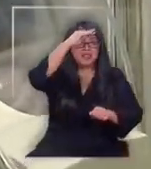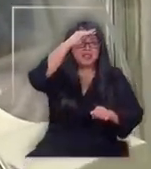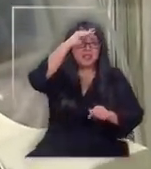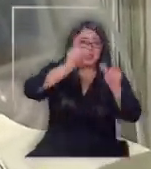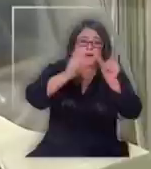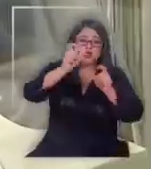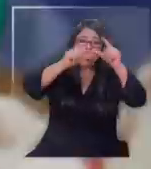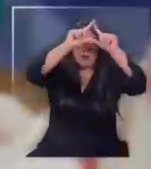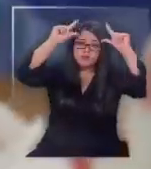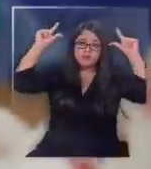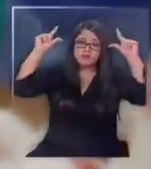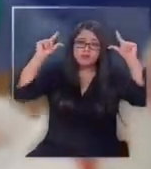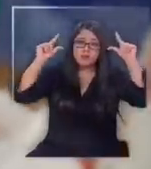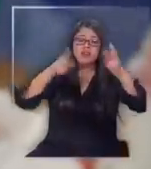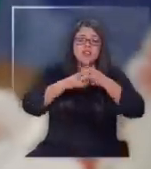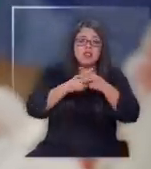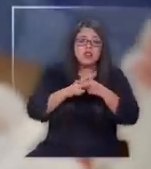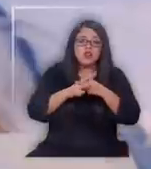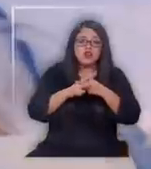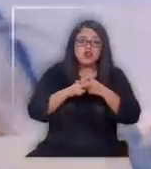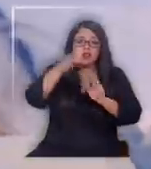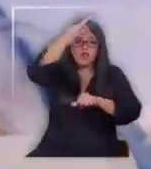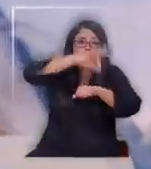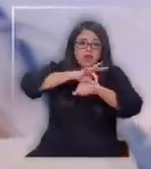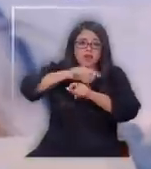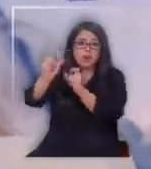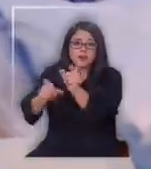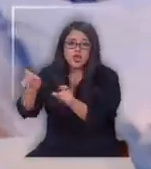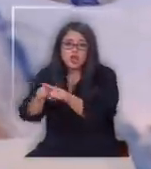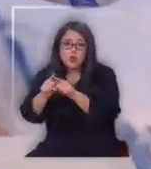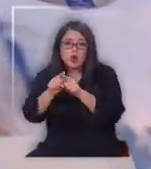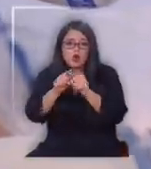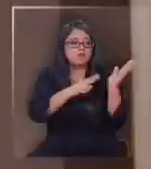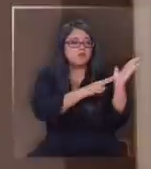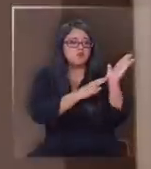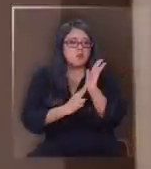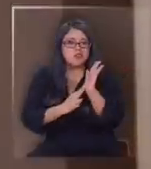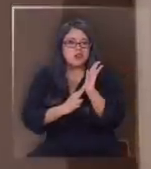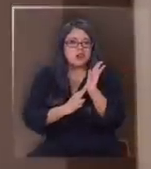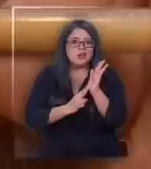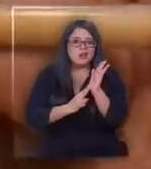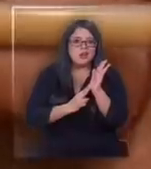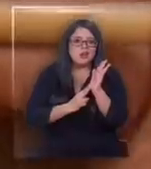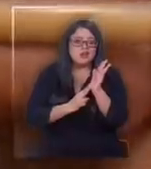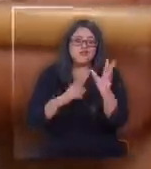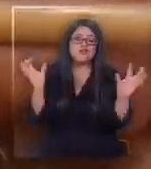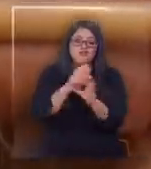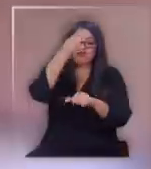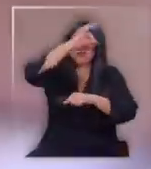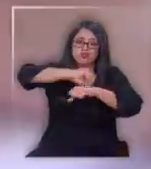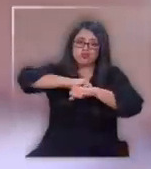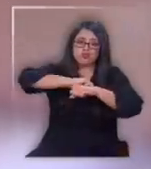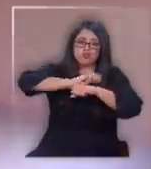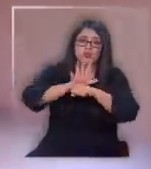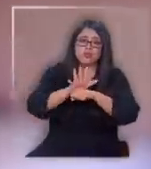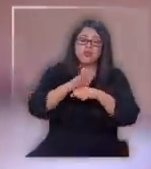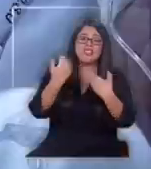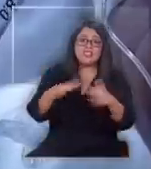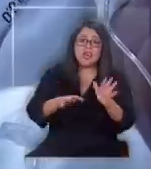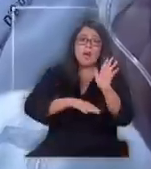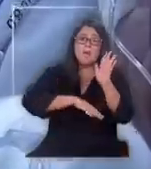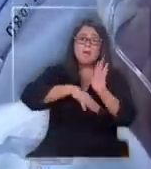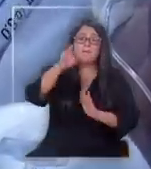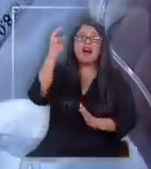médicos y pacientes nos han permitido calibrar la magnitud en nuestro país de esta pandemia que ya ha contagiado a más de 3,5 millones